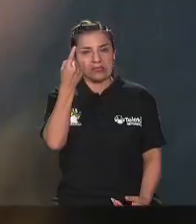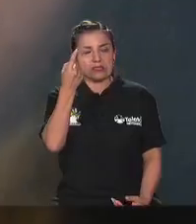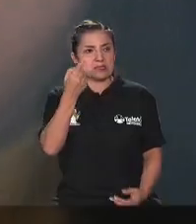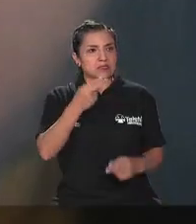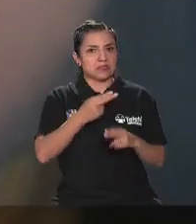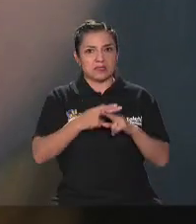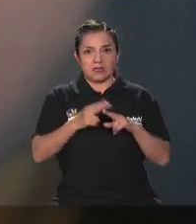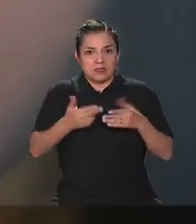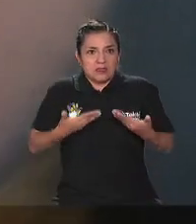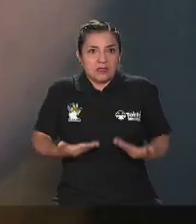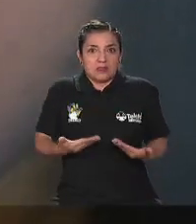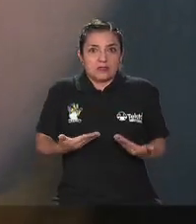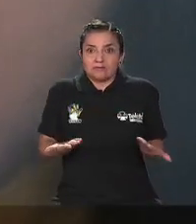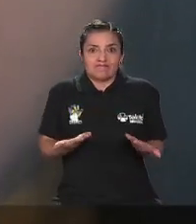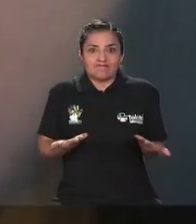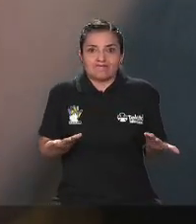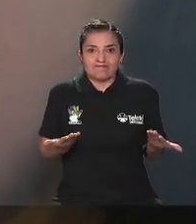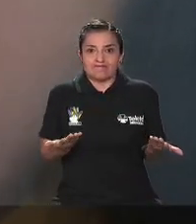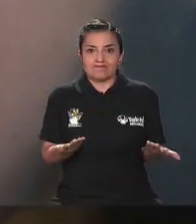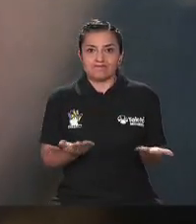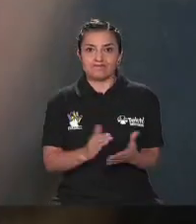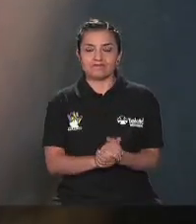po?